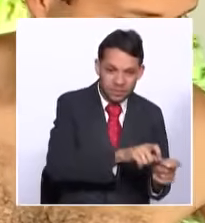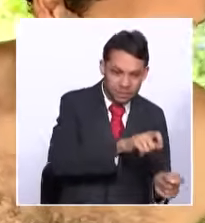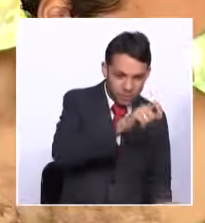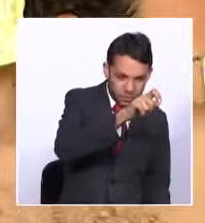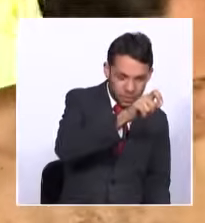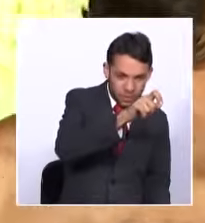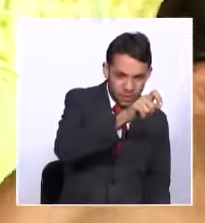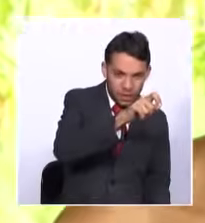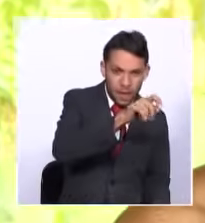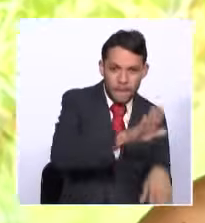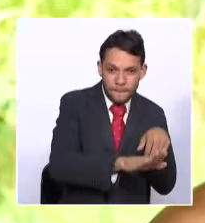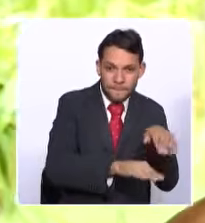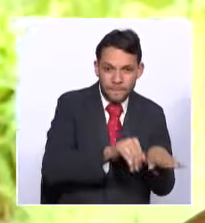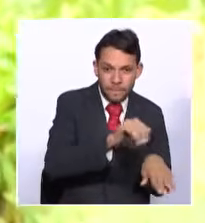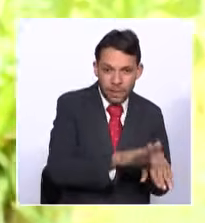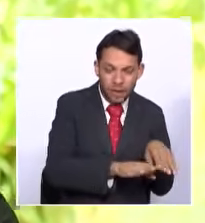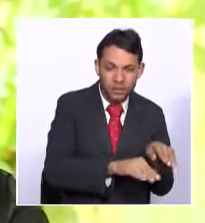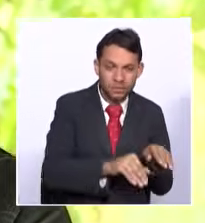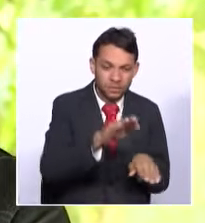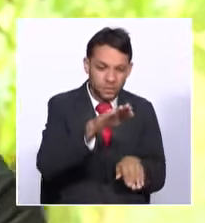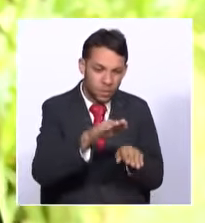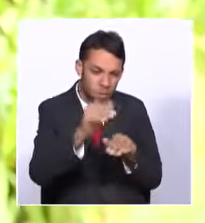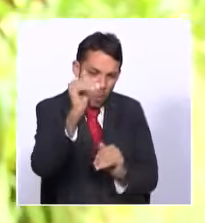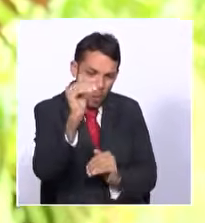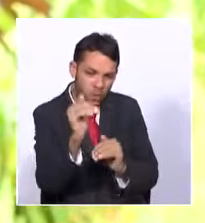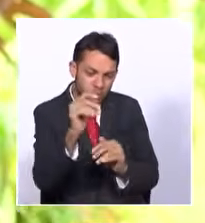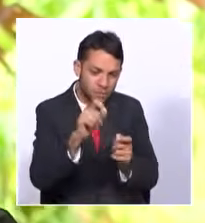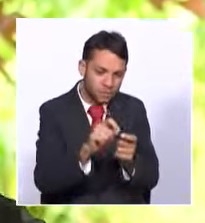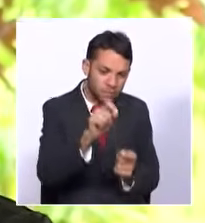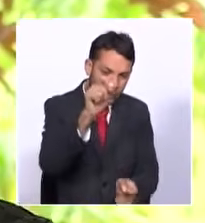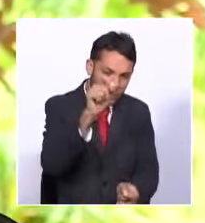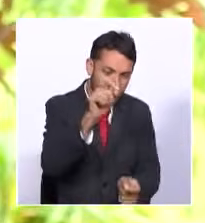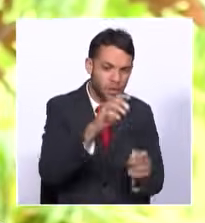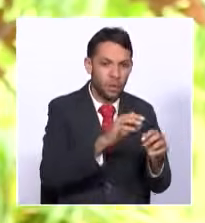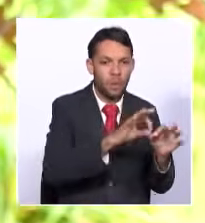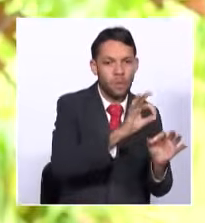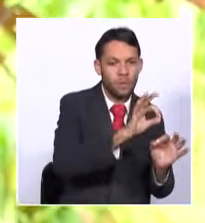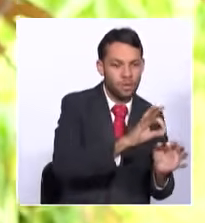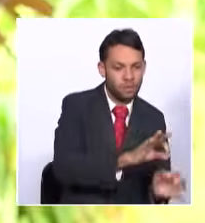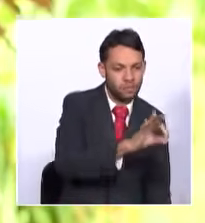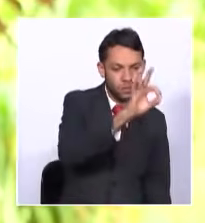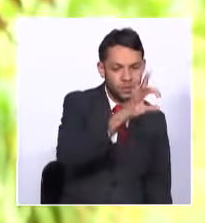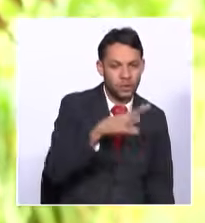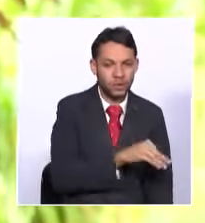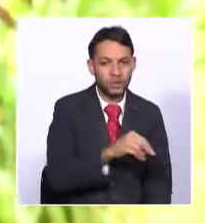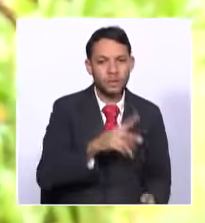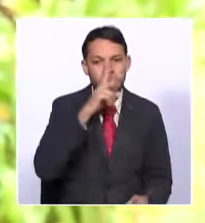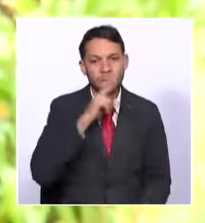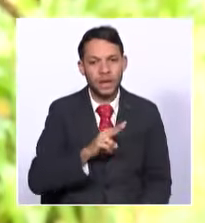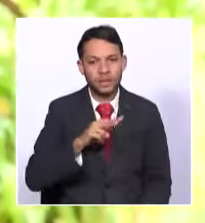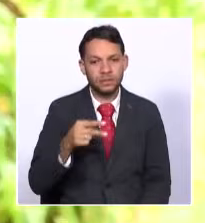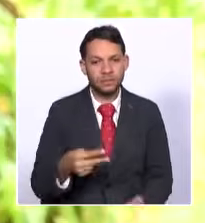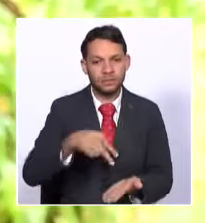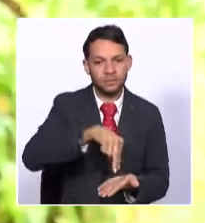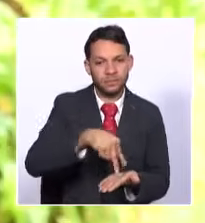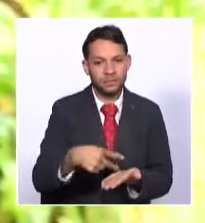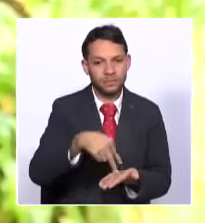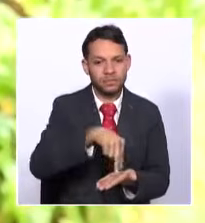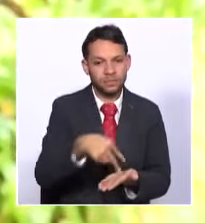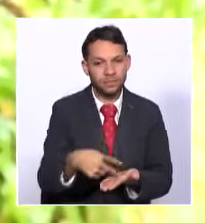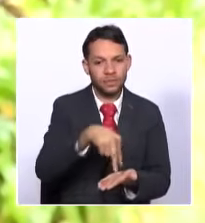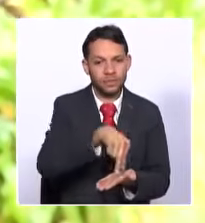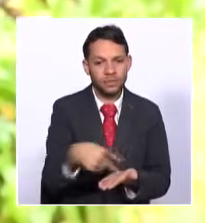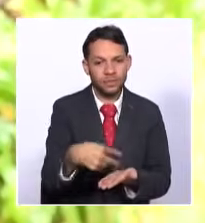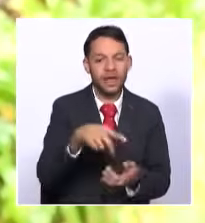porque la pierna está más cortica que la otra. Entonces es como si toda la vida hubiéramos caminado cojos. Y ahí es donde vienen todos los